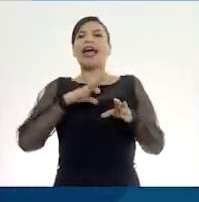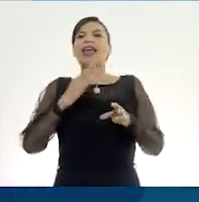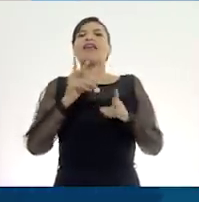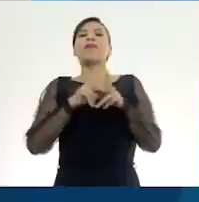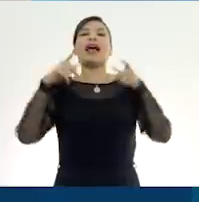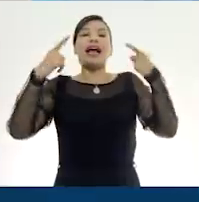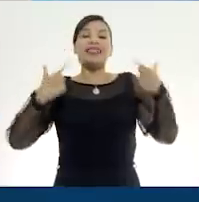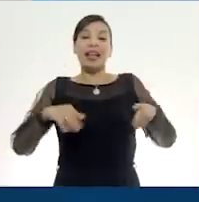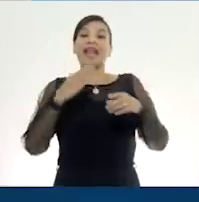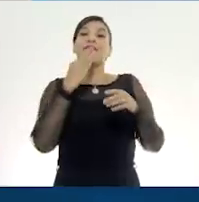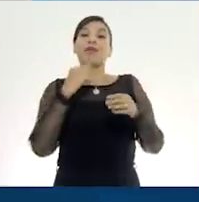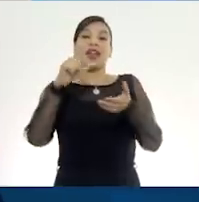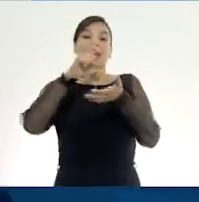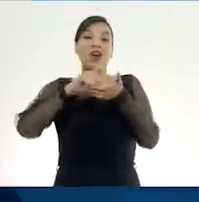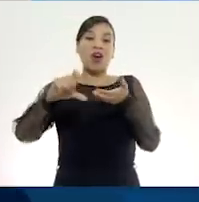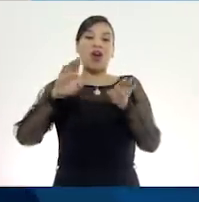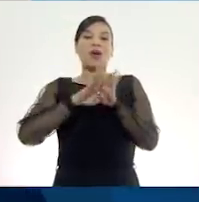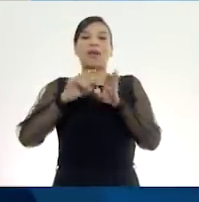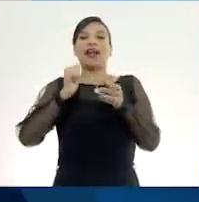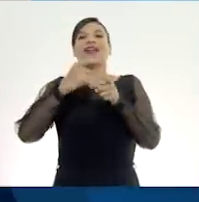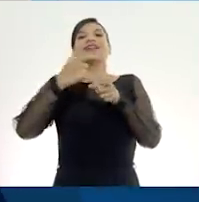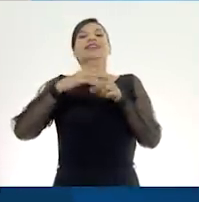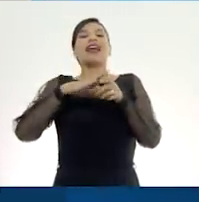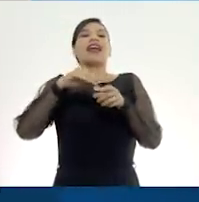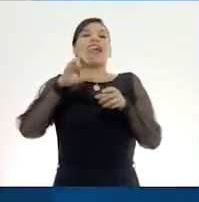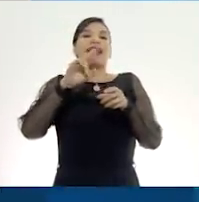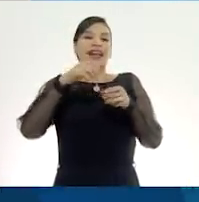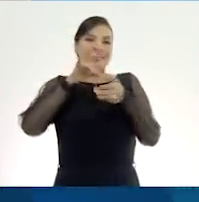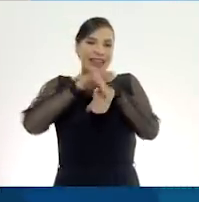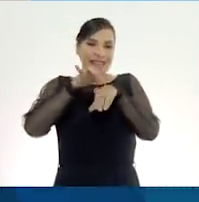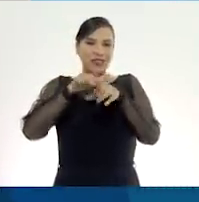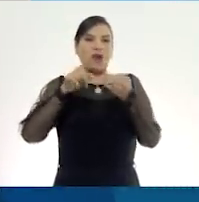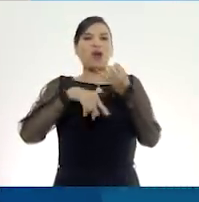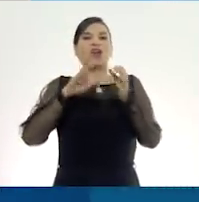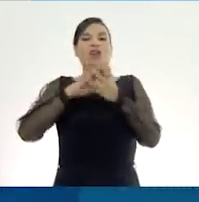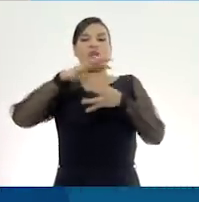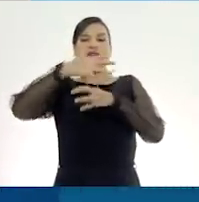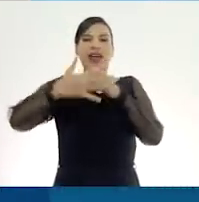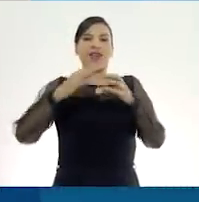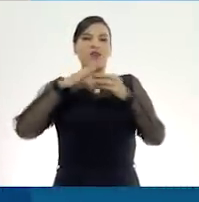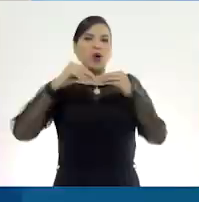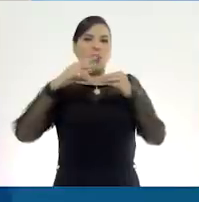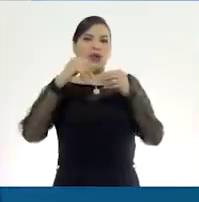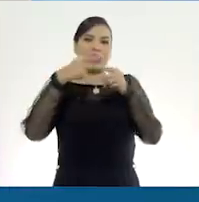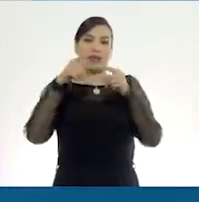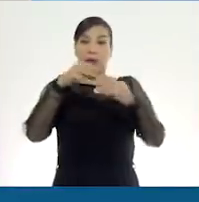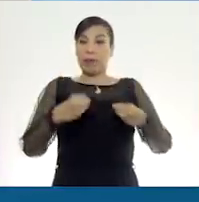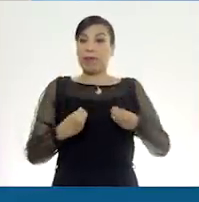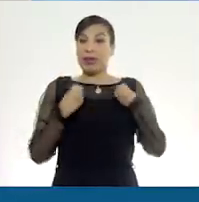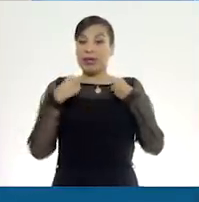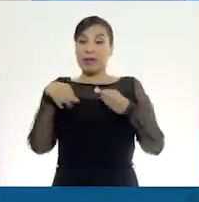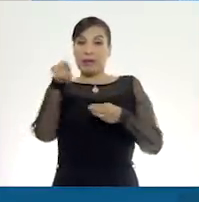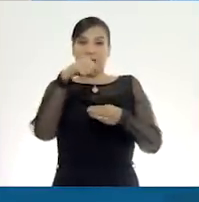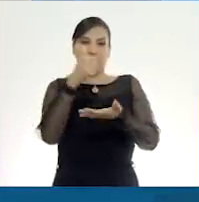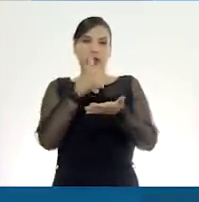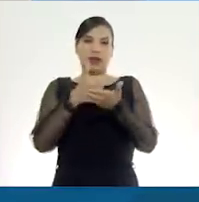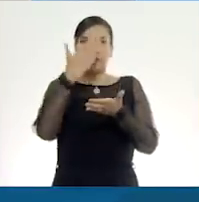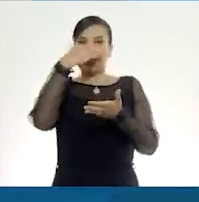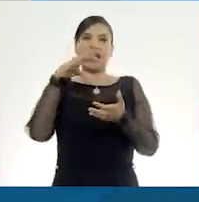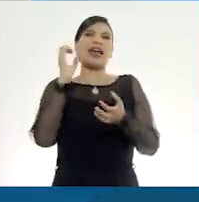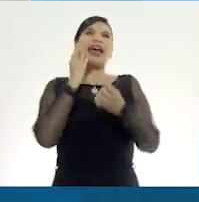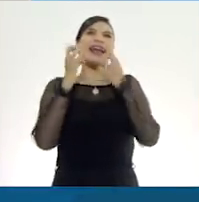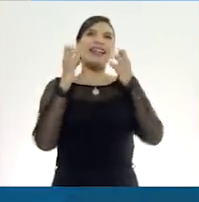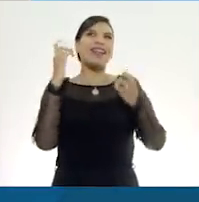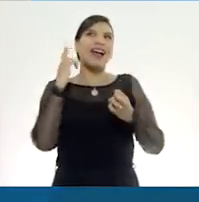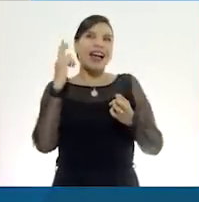miel, compre requesón, traigo frutas cubiertas. Si es que vives en la ciudad, seguramente reconoces este tipo de gritos y